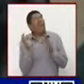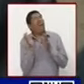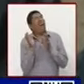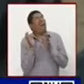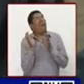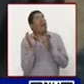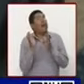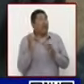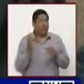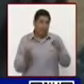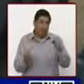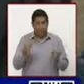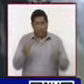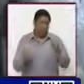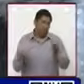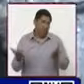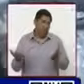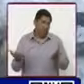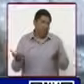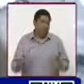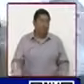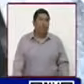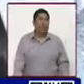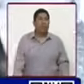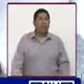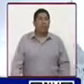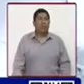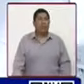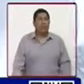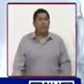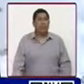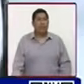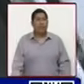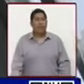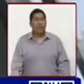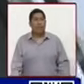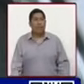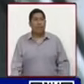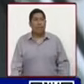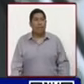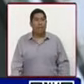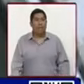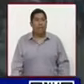traicionado entre los fierros del motorizado.